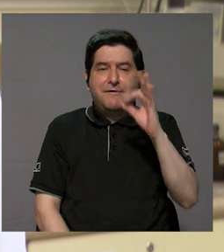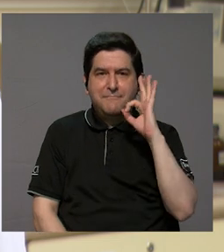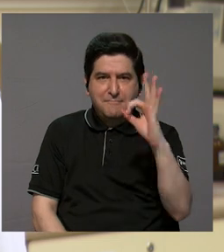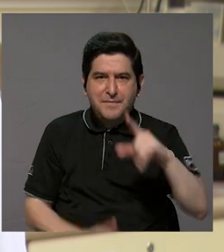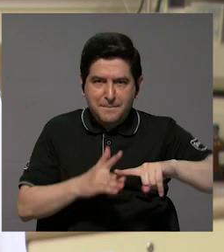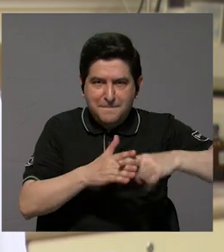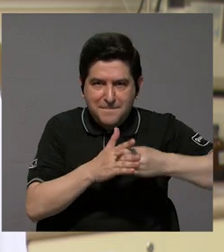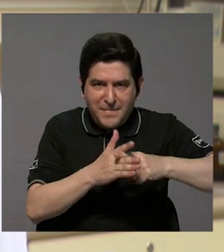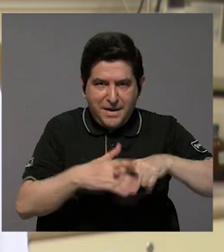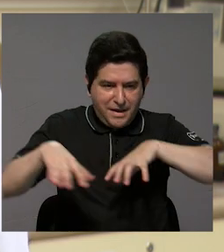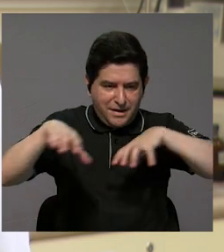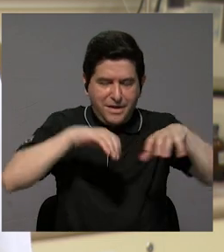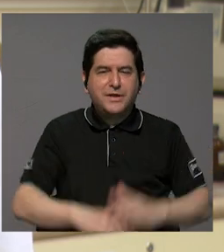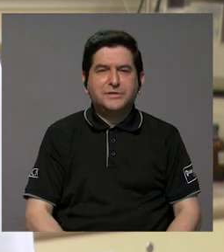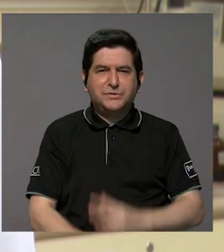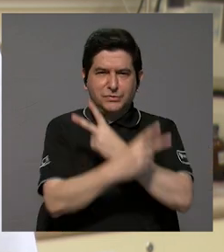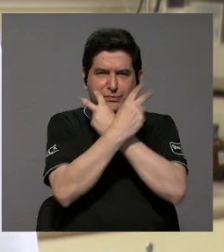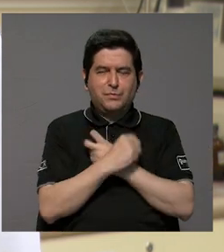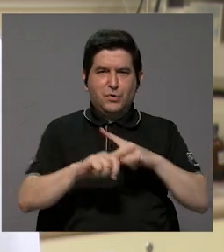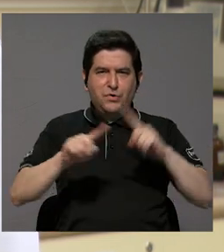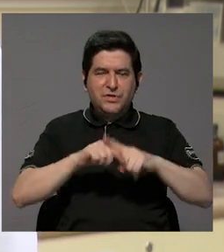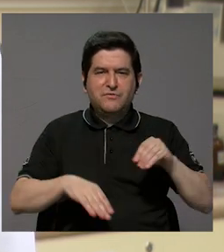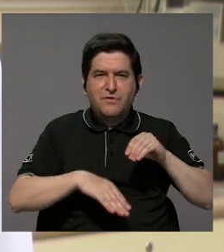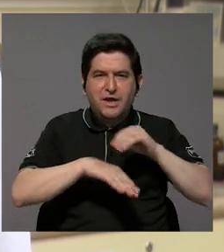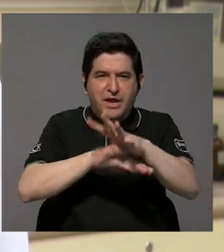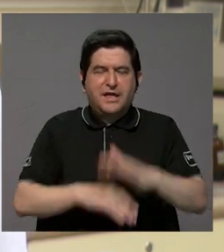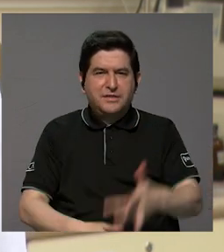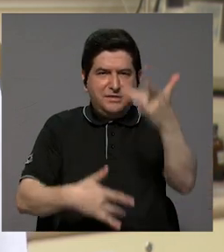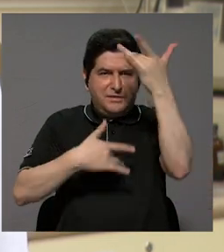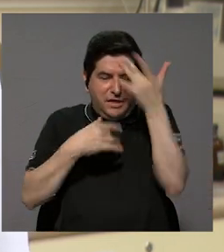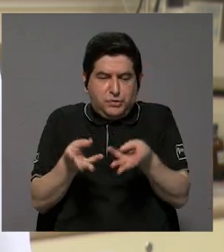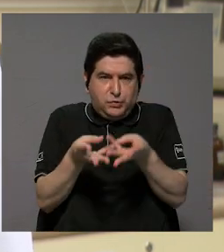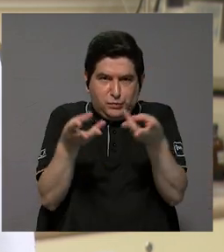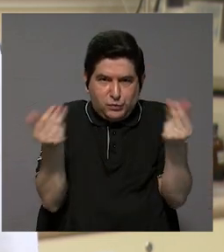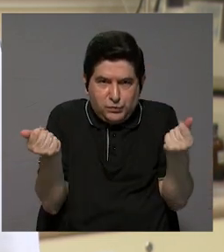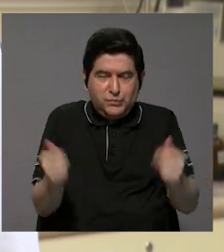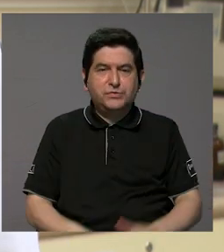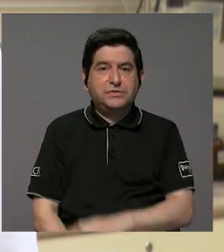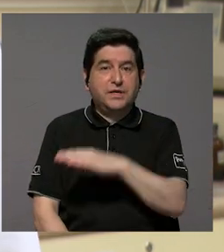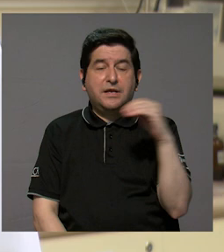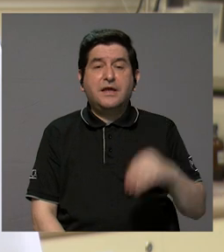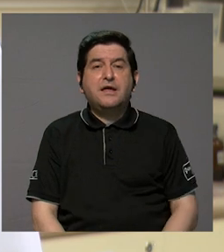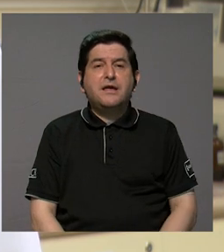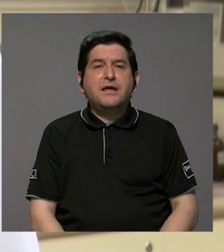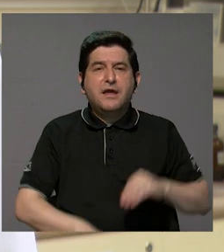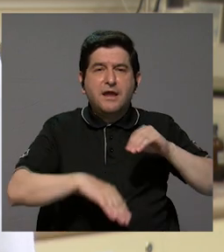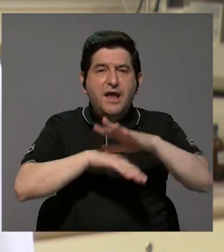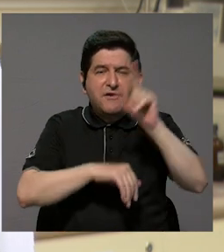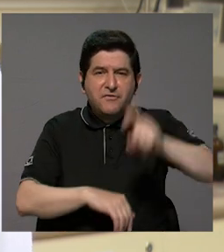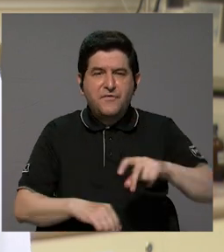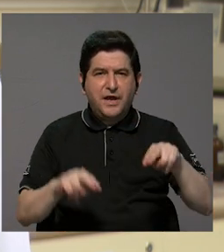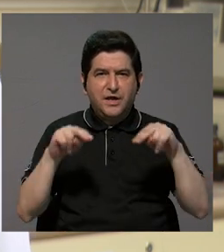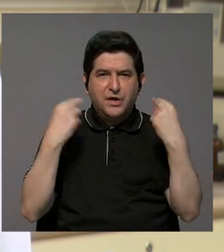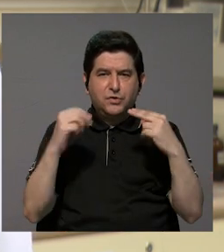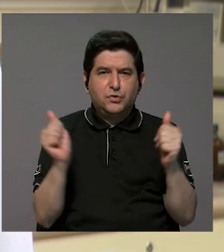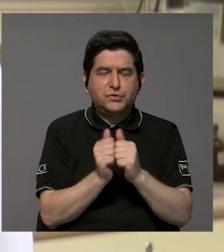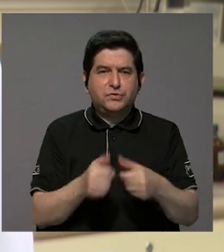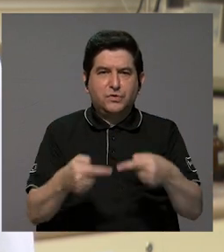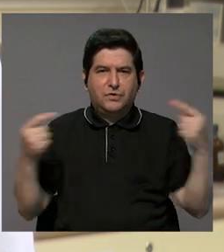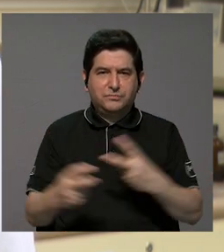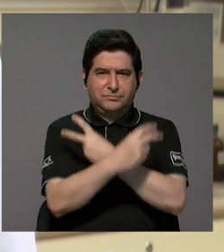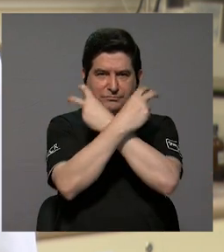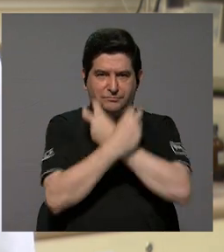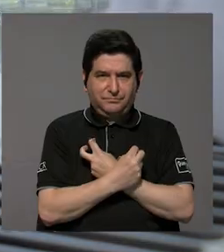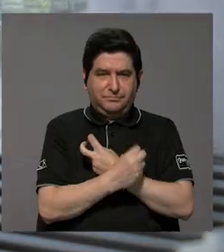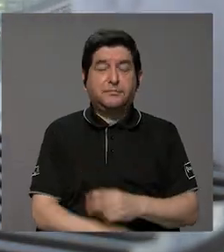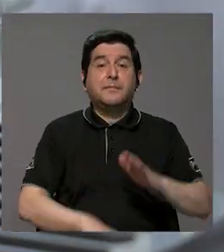muy bien el mecanismo de acción de los venenos, cuáles son los diferentes efectos patológicos que causan y cuáles son los efectos que se deben neutralizar con los